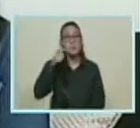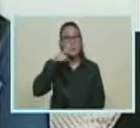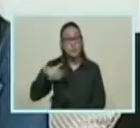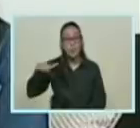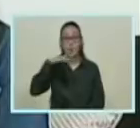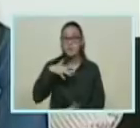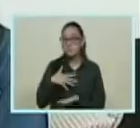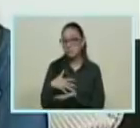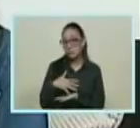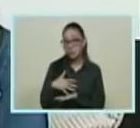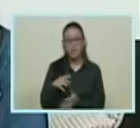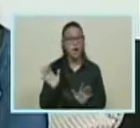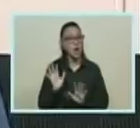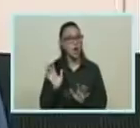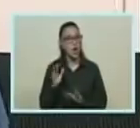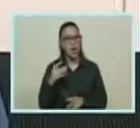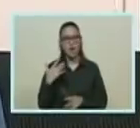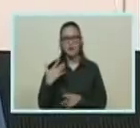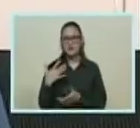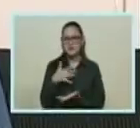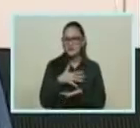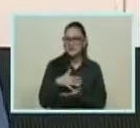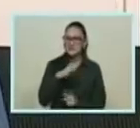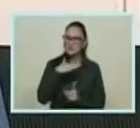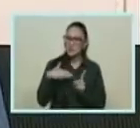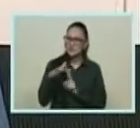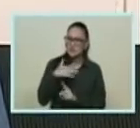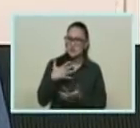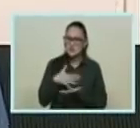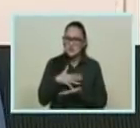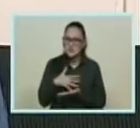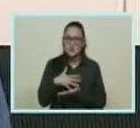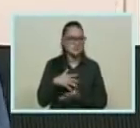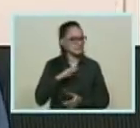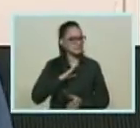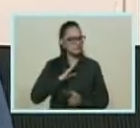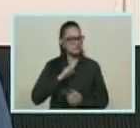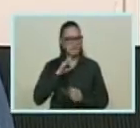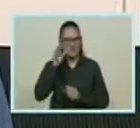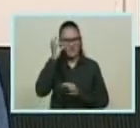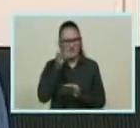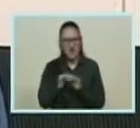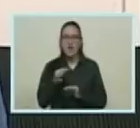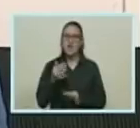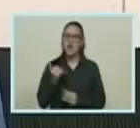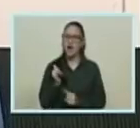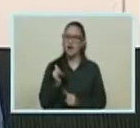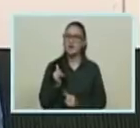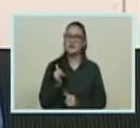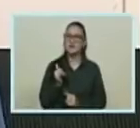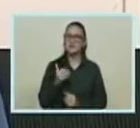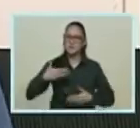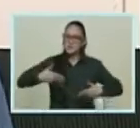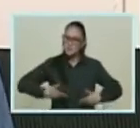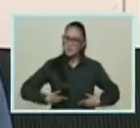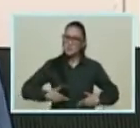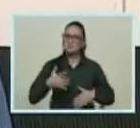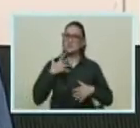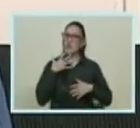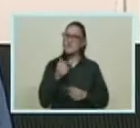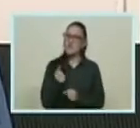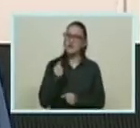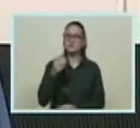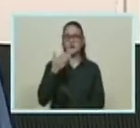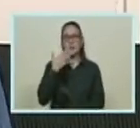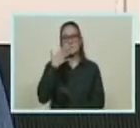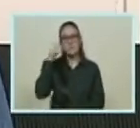rinde, que a pesar de las dificultades aquí apuesta a la revolución bolivariana, tiene su fe, tiene sus esperanzas puestas en usted, y